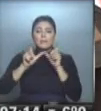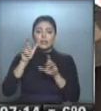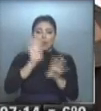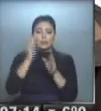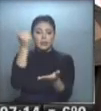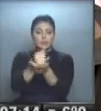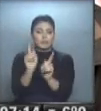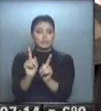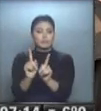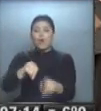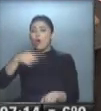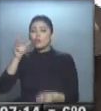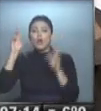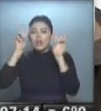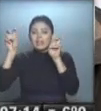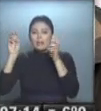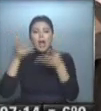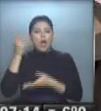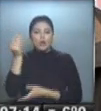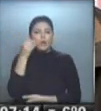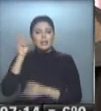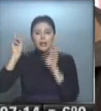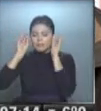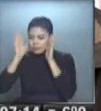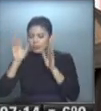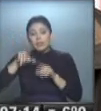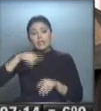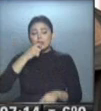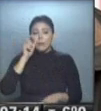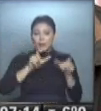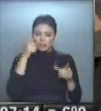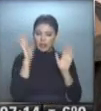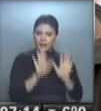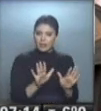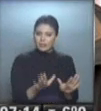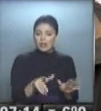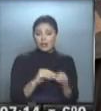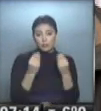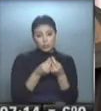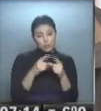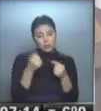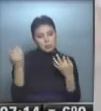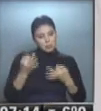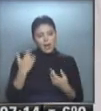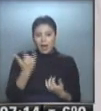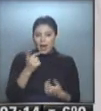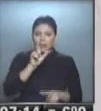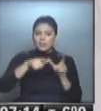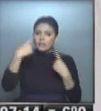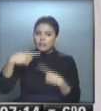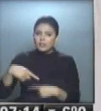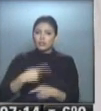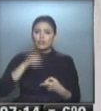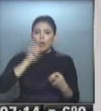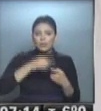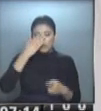puerta, gente que se ocupa del tema de la comida. Y con respecto al número de gente que se queda, la verdad que tenemos un número bastante favorable y somos varios los que estamos durante